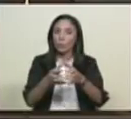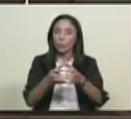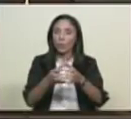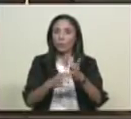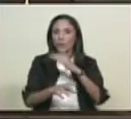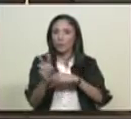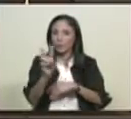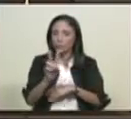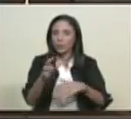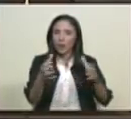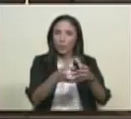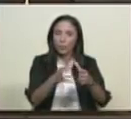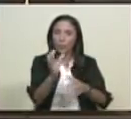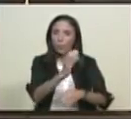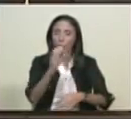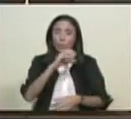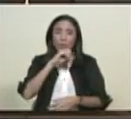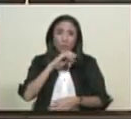Venezuela.